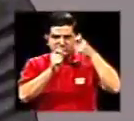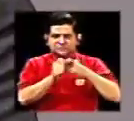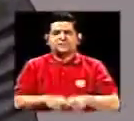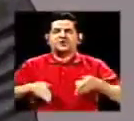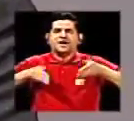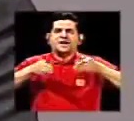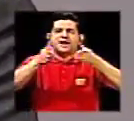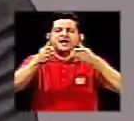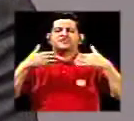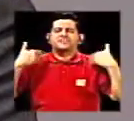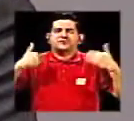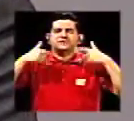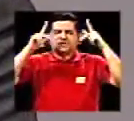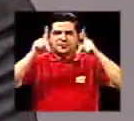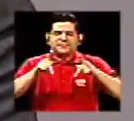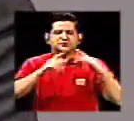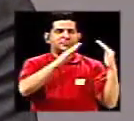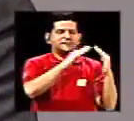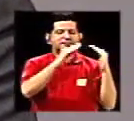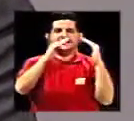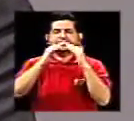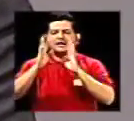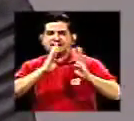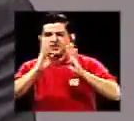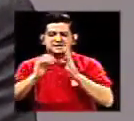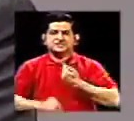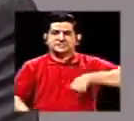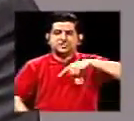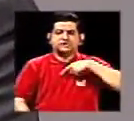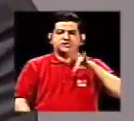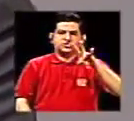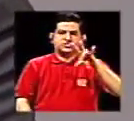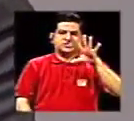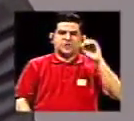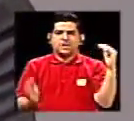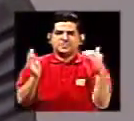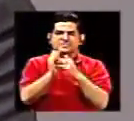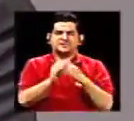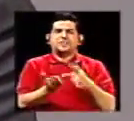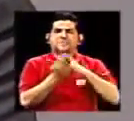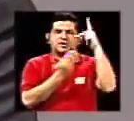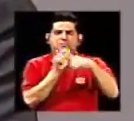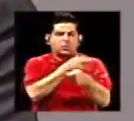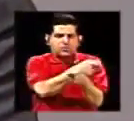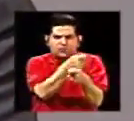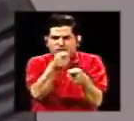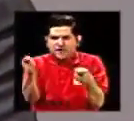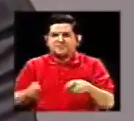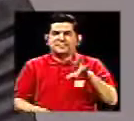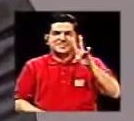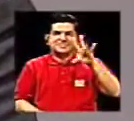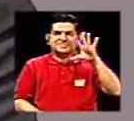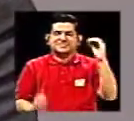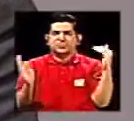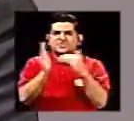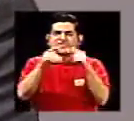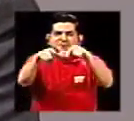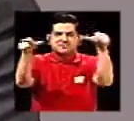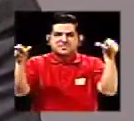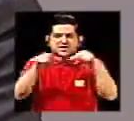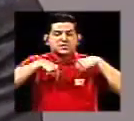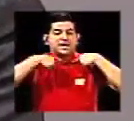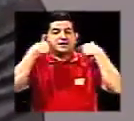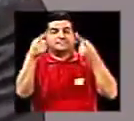Alegría, entrar en contacto con gente casa por casa. Nosotros repartimos 750 mil programas, es decir, llegamos a 750 mil lugares